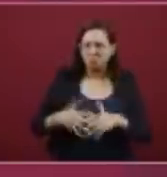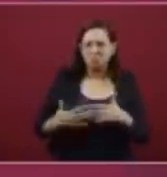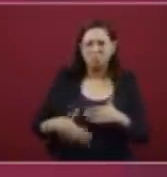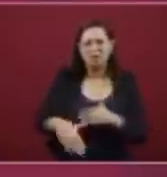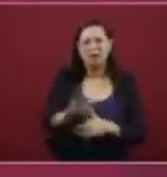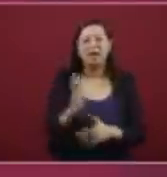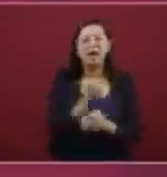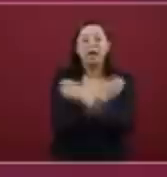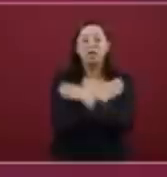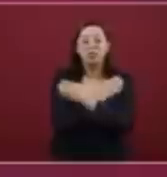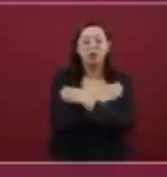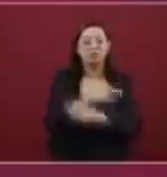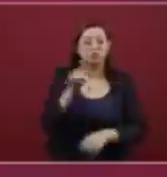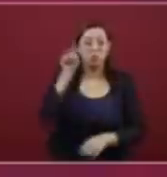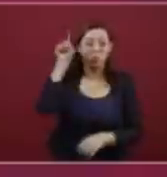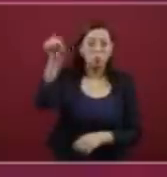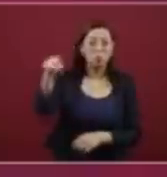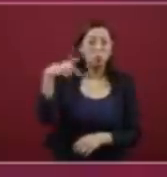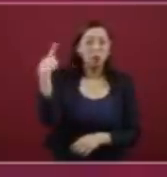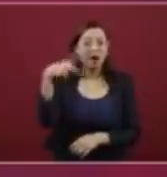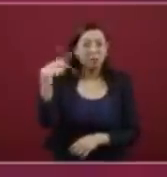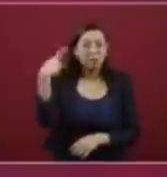Educación tiene que estar en Puebla.